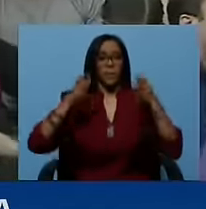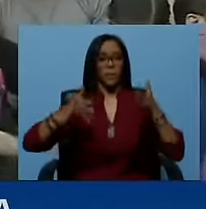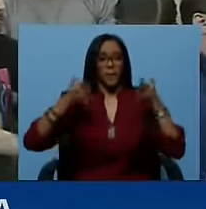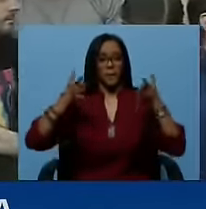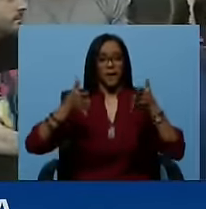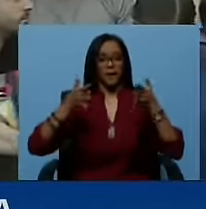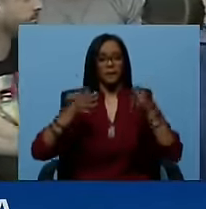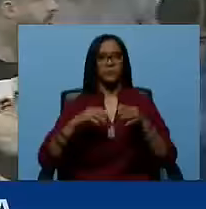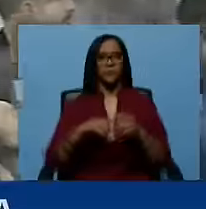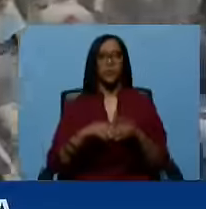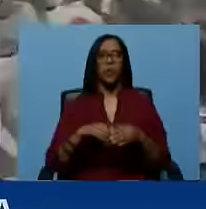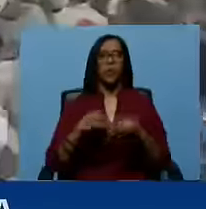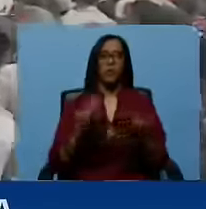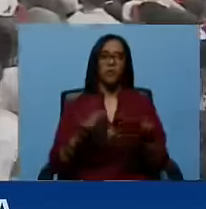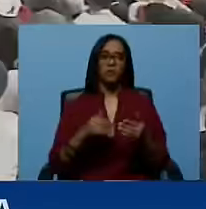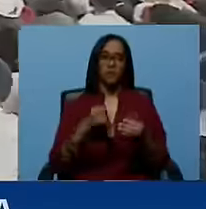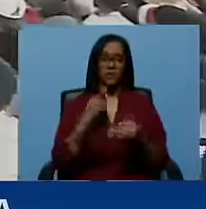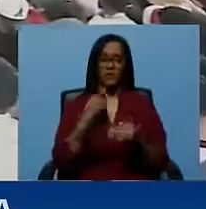Cuando lo despedimos